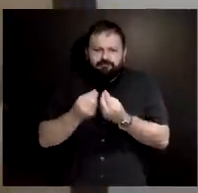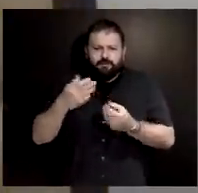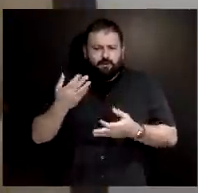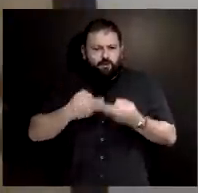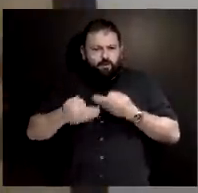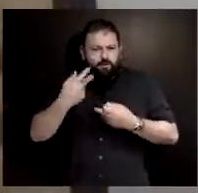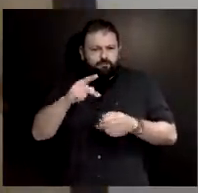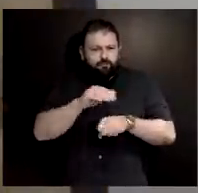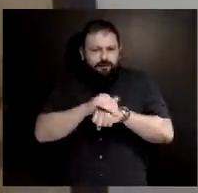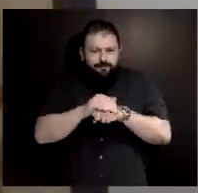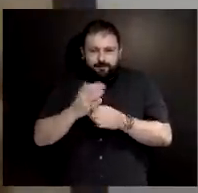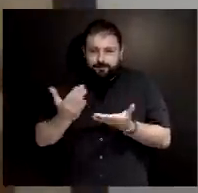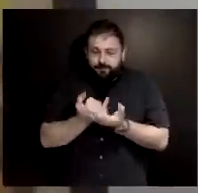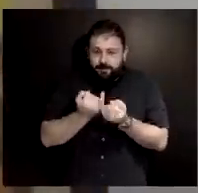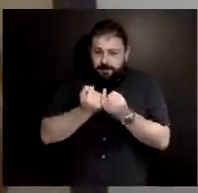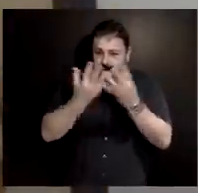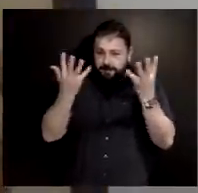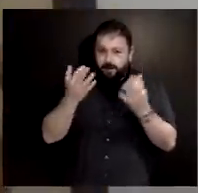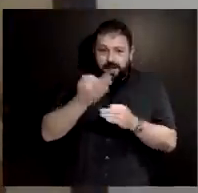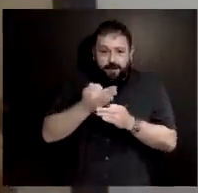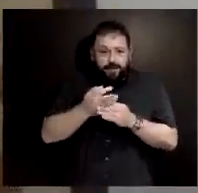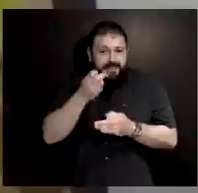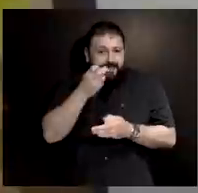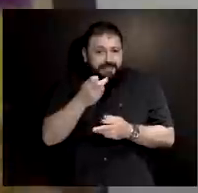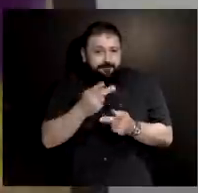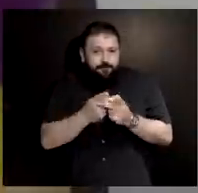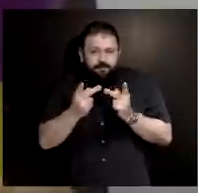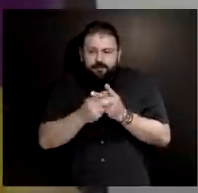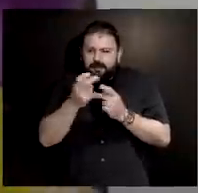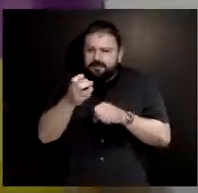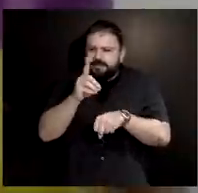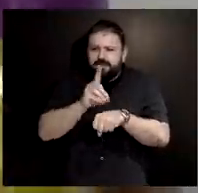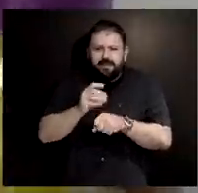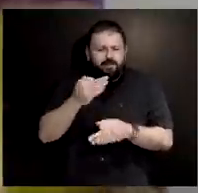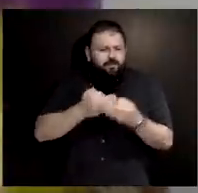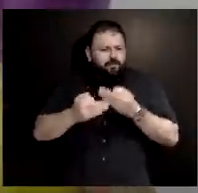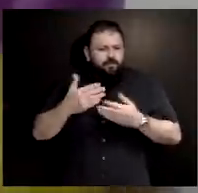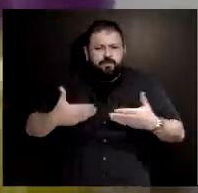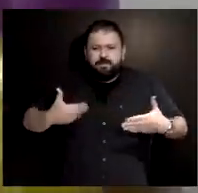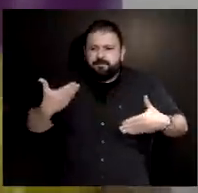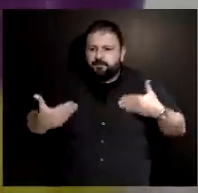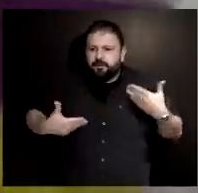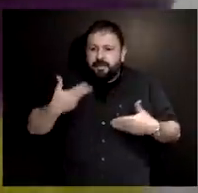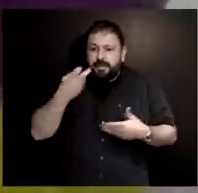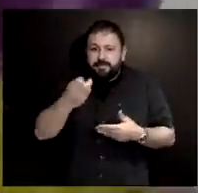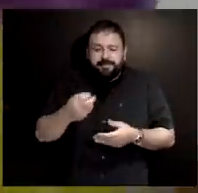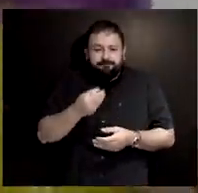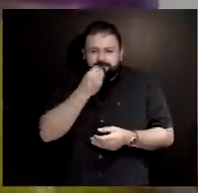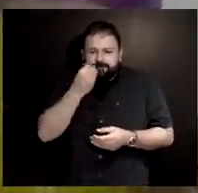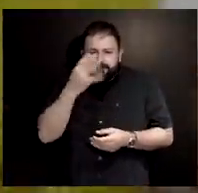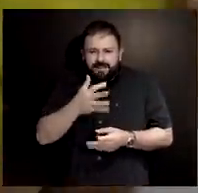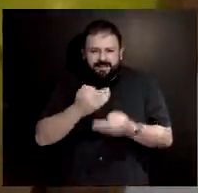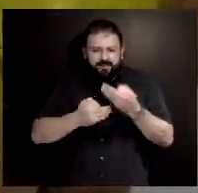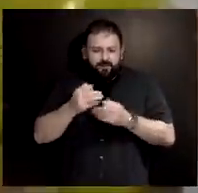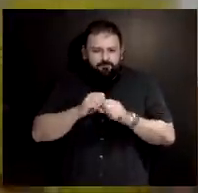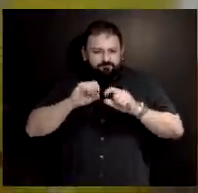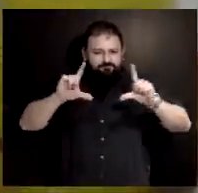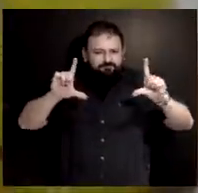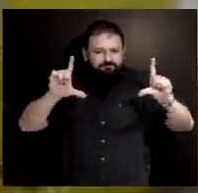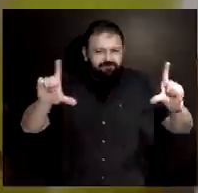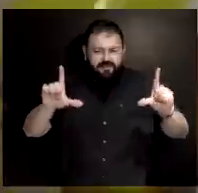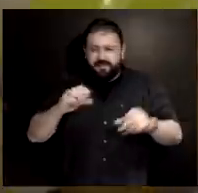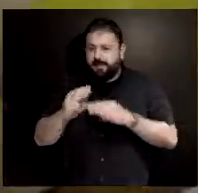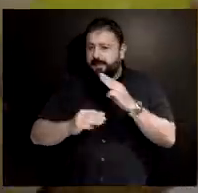además, obviamente, qué estás consumiendo este día para poder estar disfrutando de esta increíble transmisión de